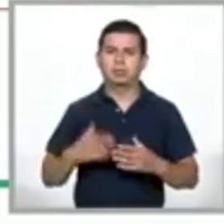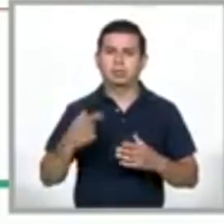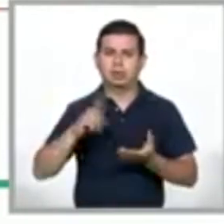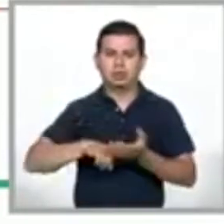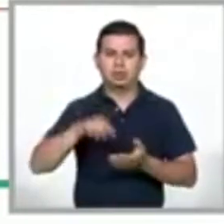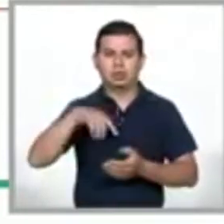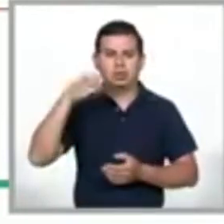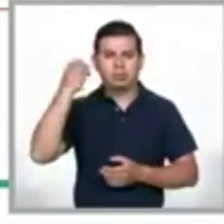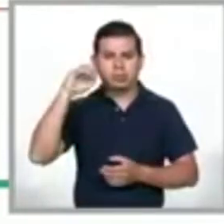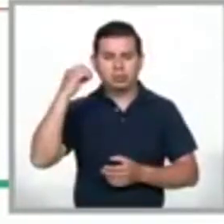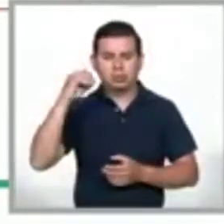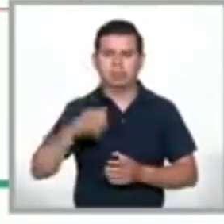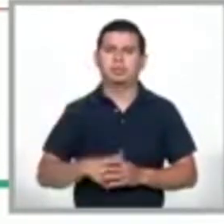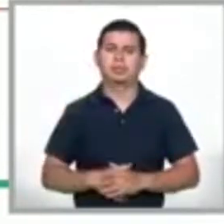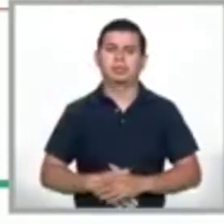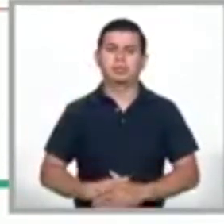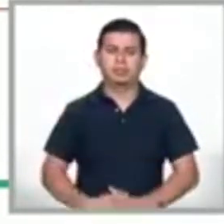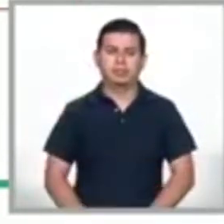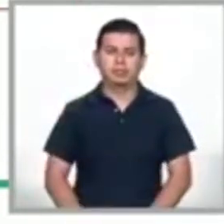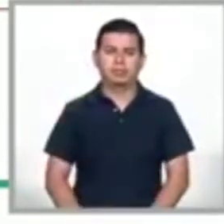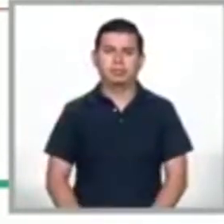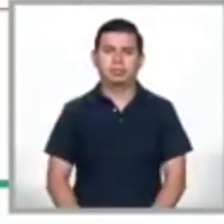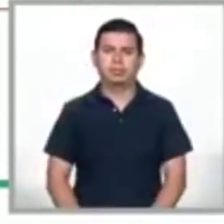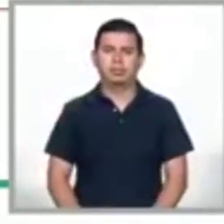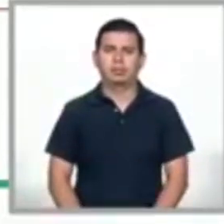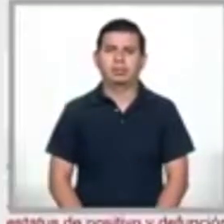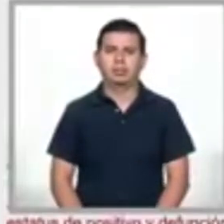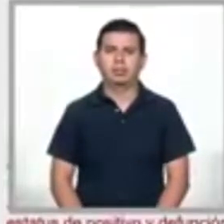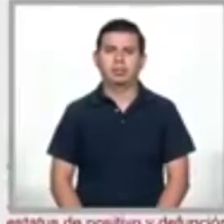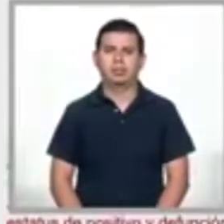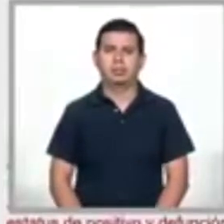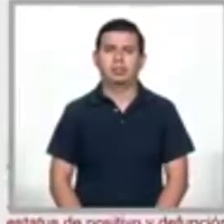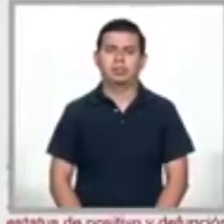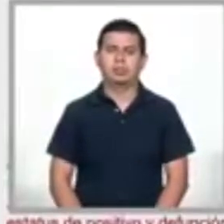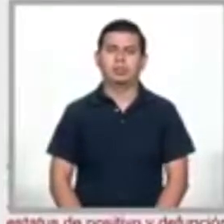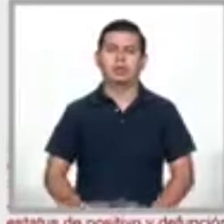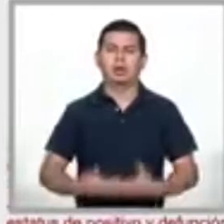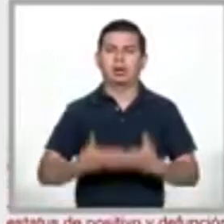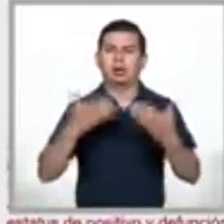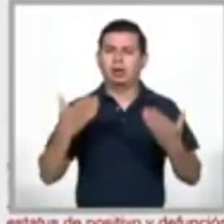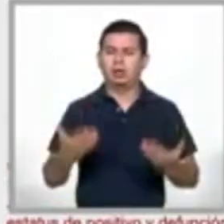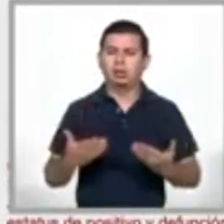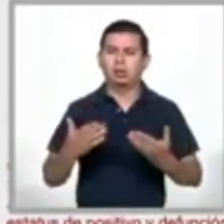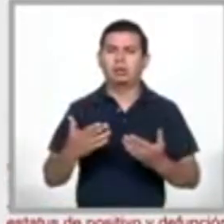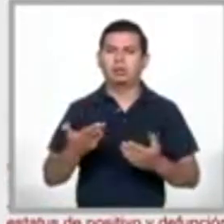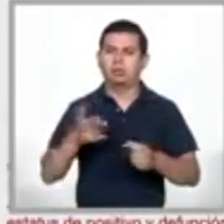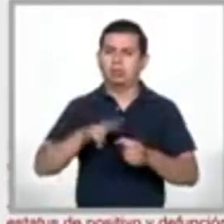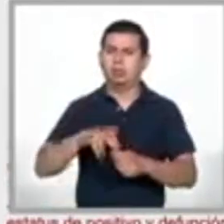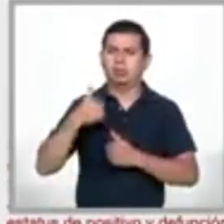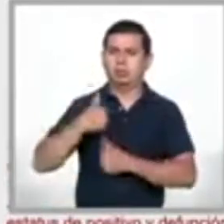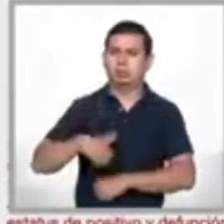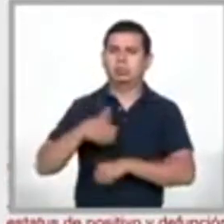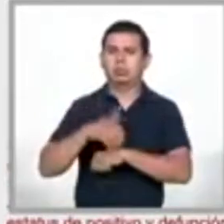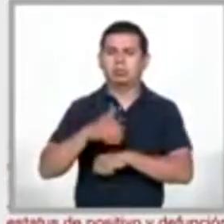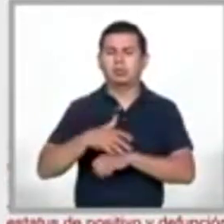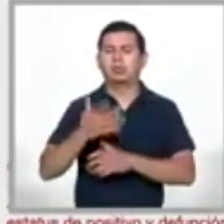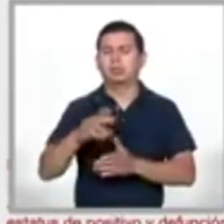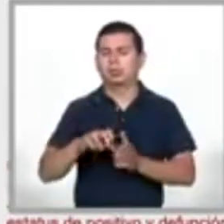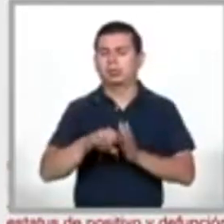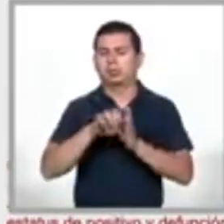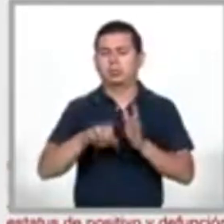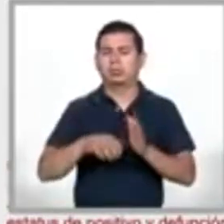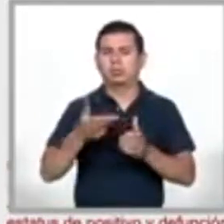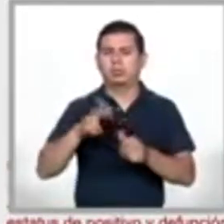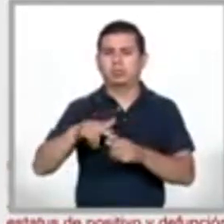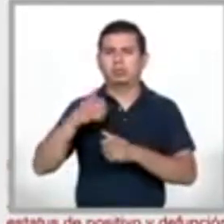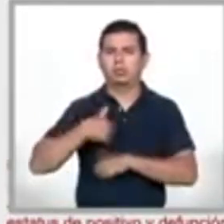estado durante toda esta jornada. Con respecto al panorama jurisdiccional, en la jurisdicción sanitaria